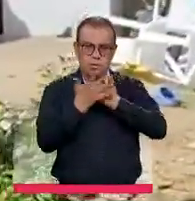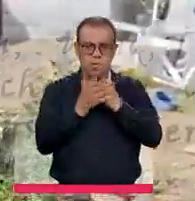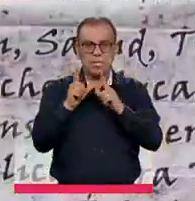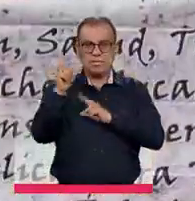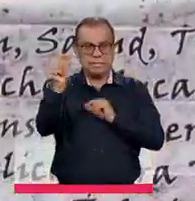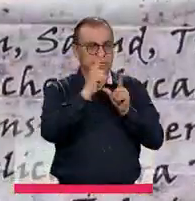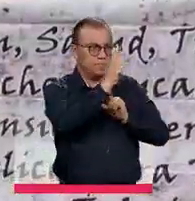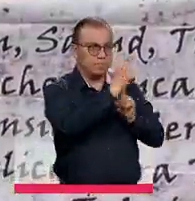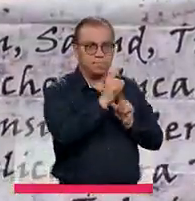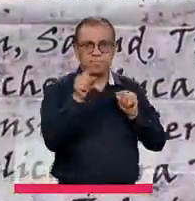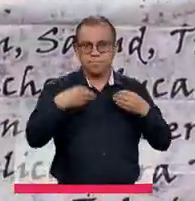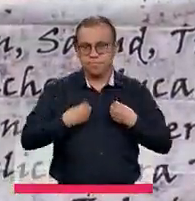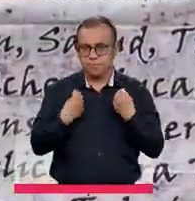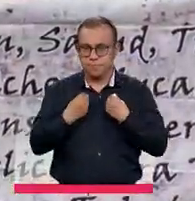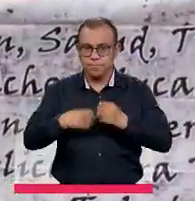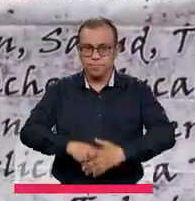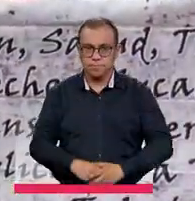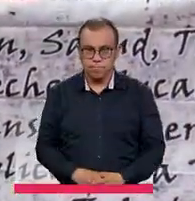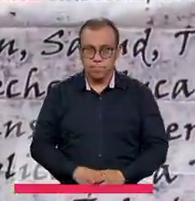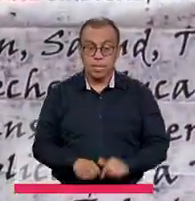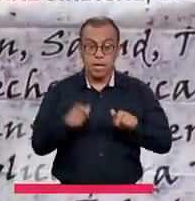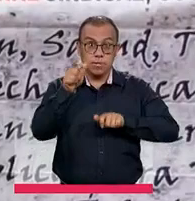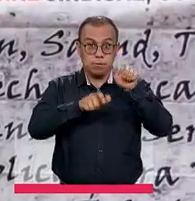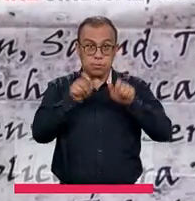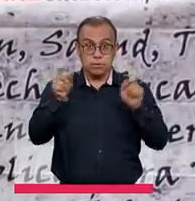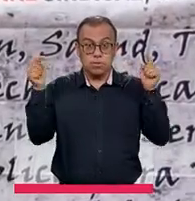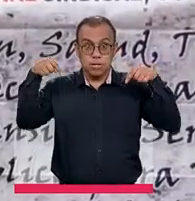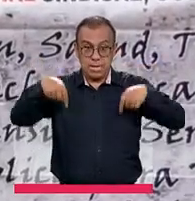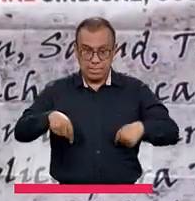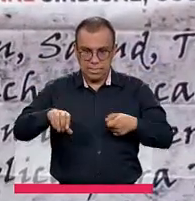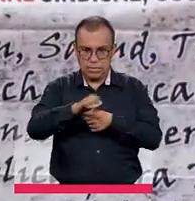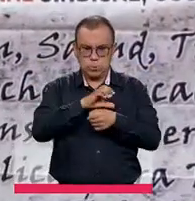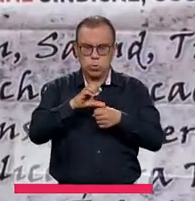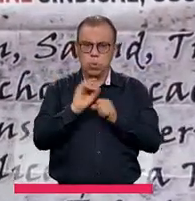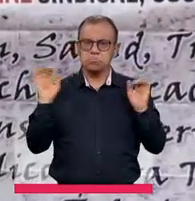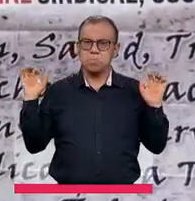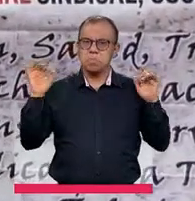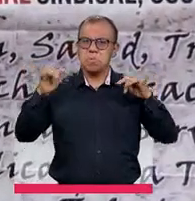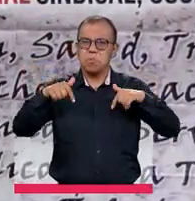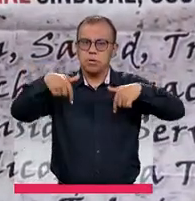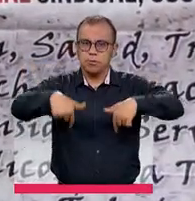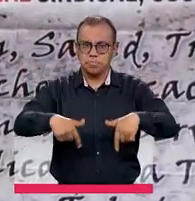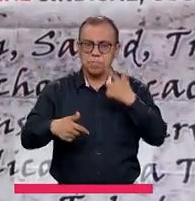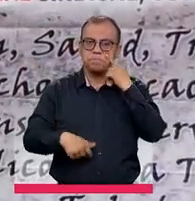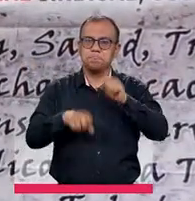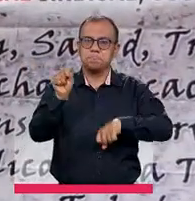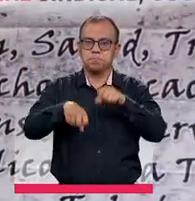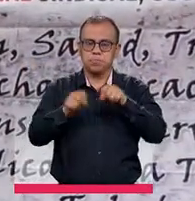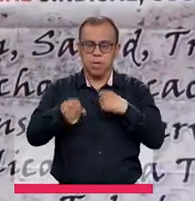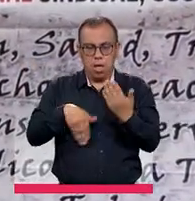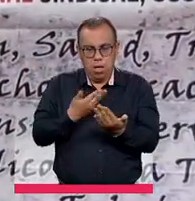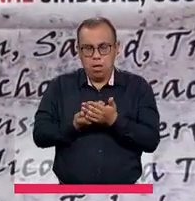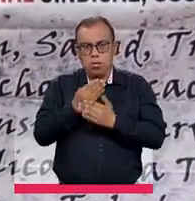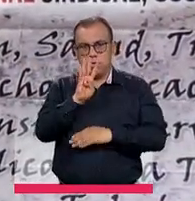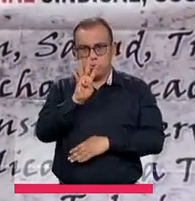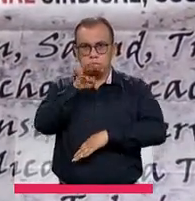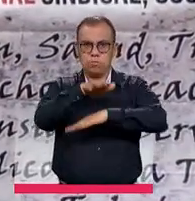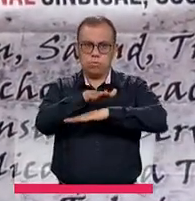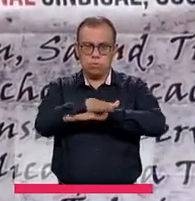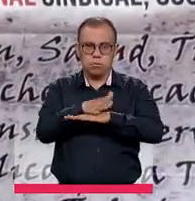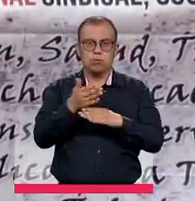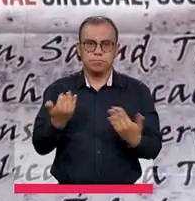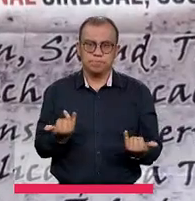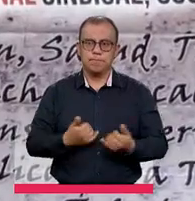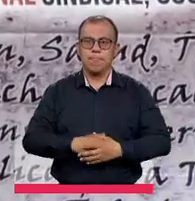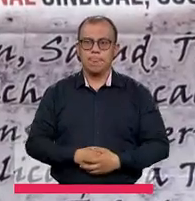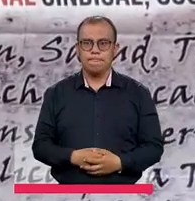país. Las personas que están en este punto de la ciudad aseguraron que muy posiblemente estarán hasta las 4 de la tarde en el centro